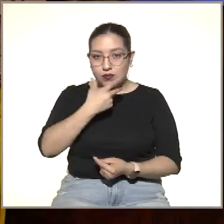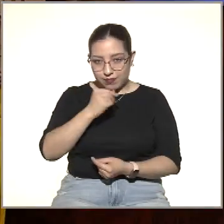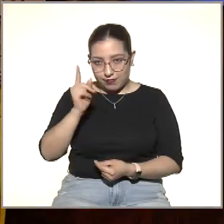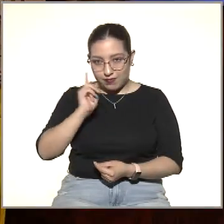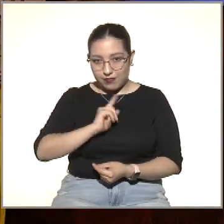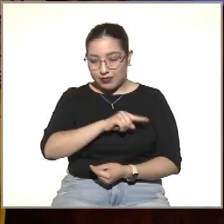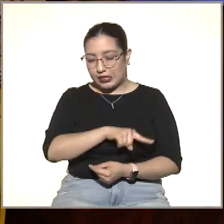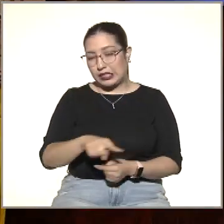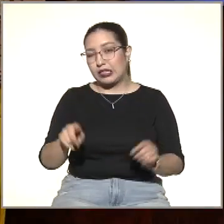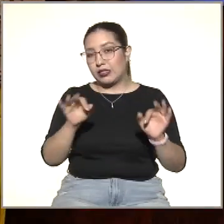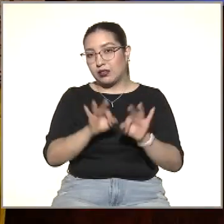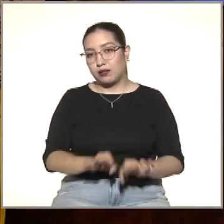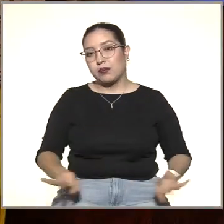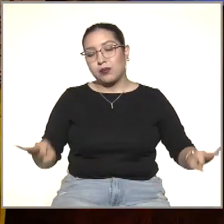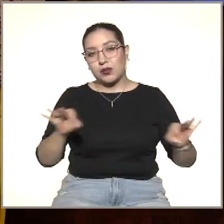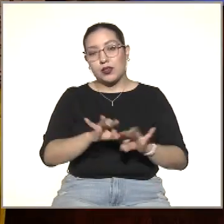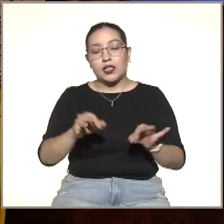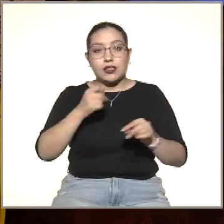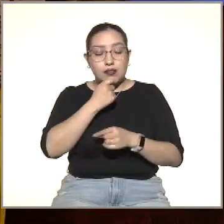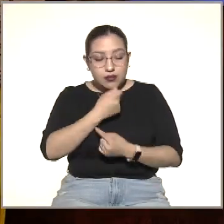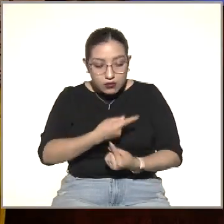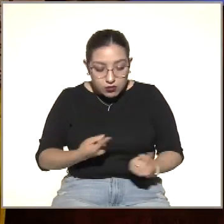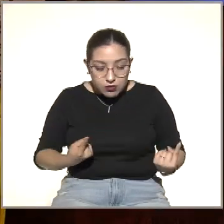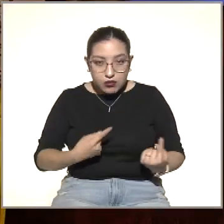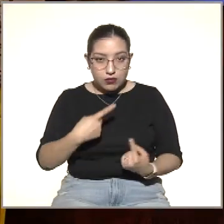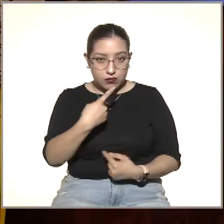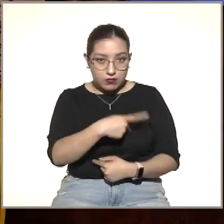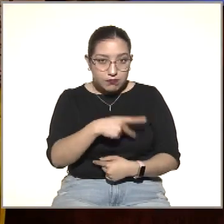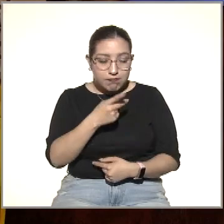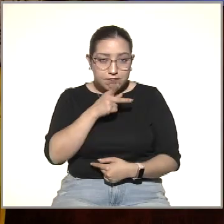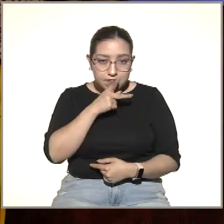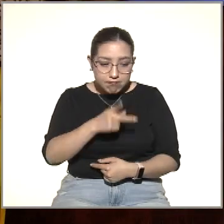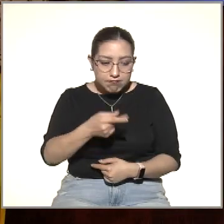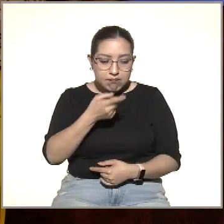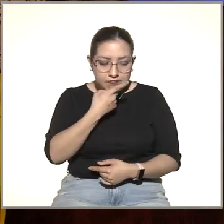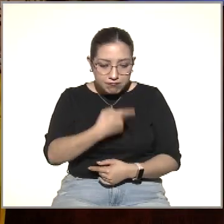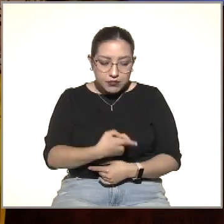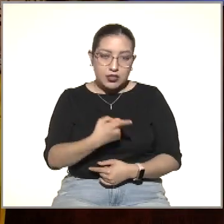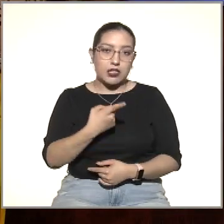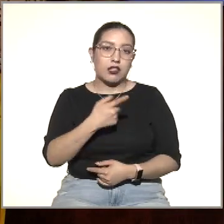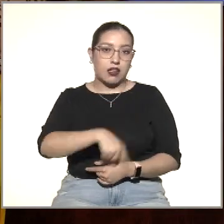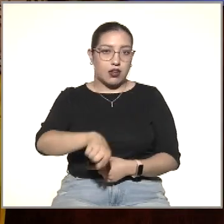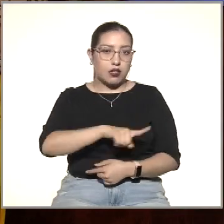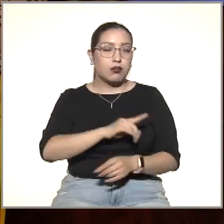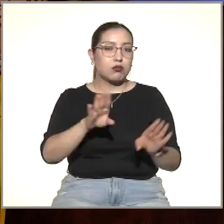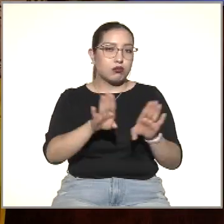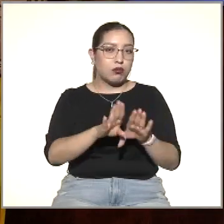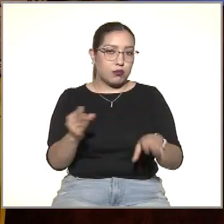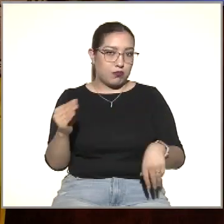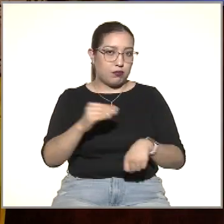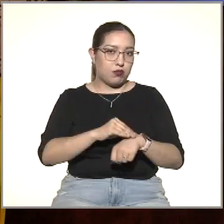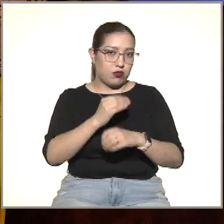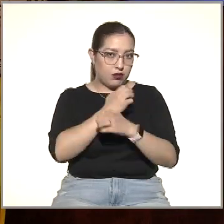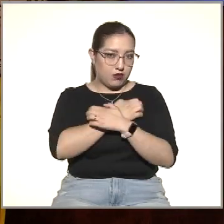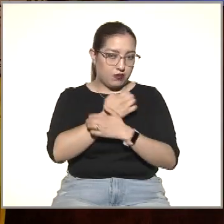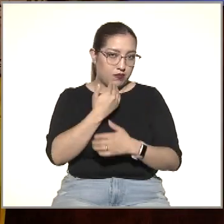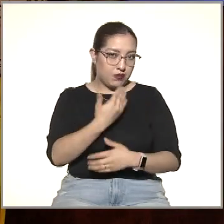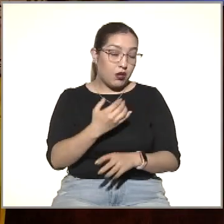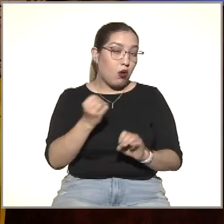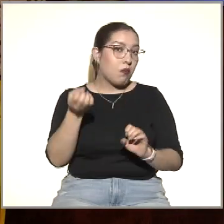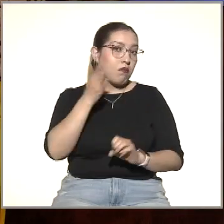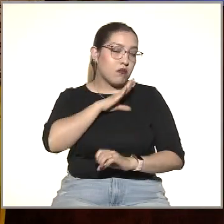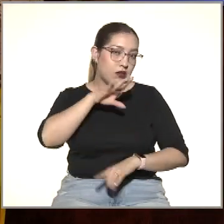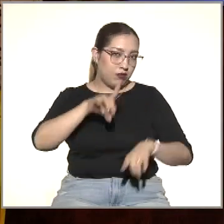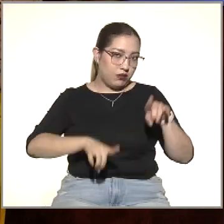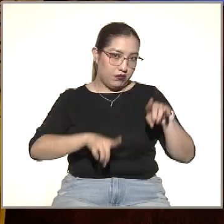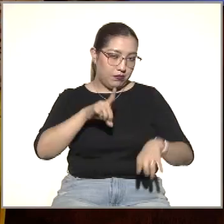importantes. Hay que hablarles a los niños como queremos que se comporten, nos dice. Punto muy importante. Si apoyamos sus logros y